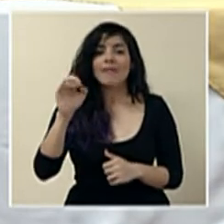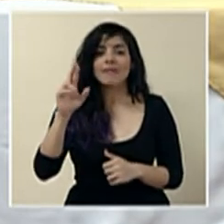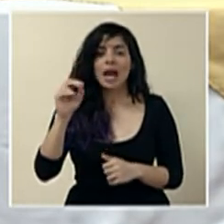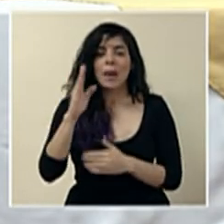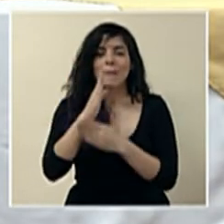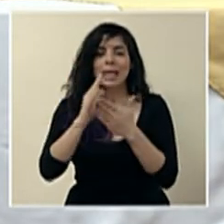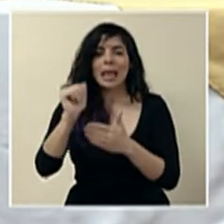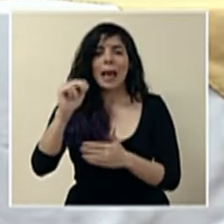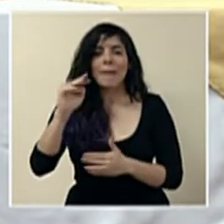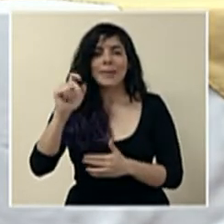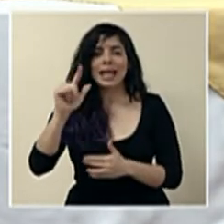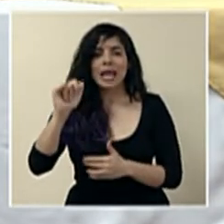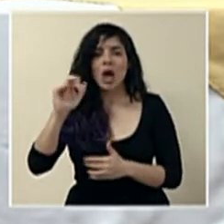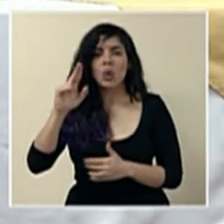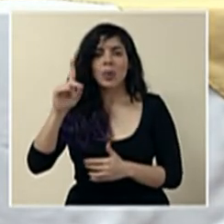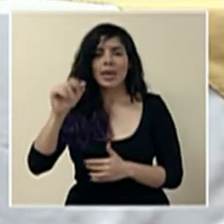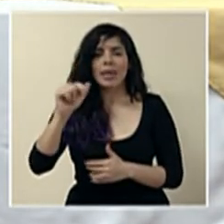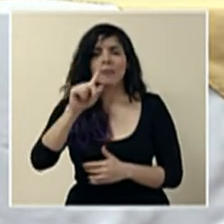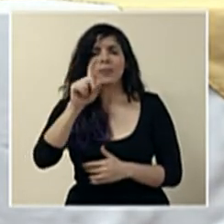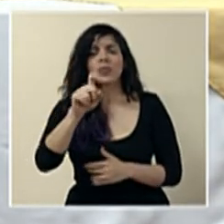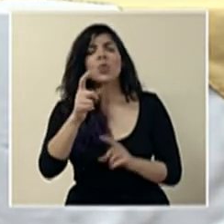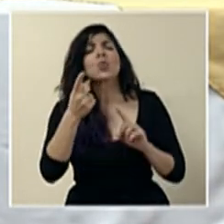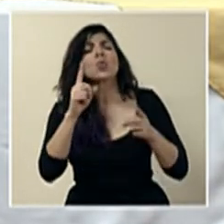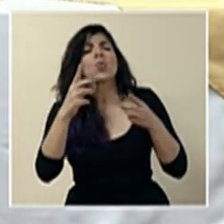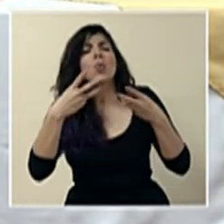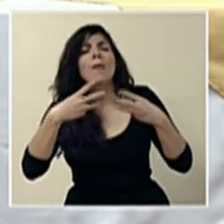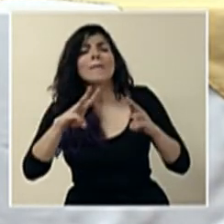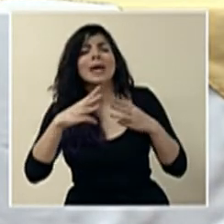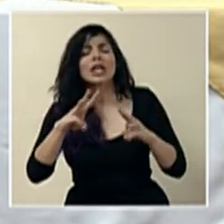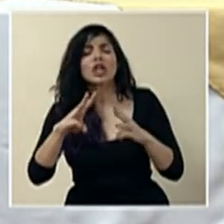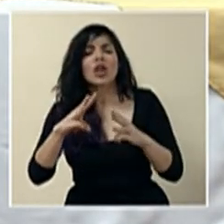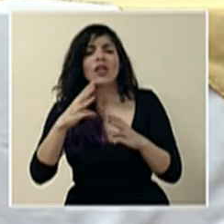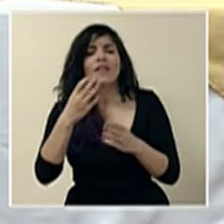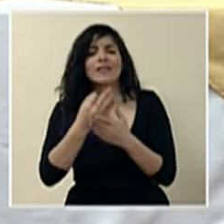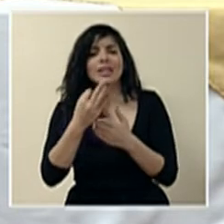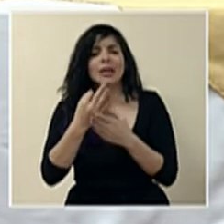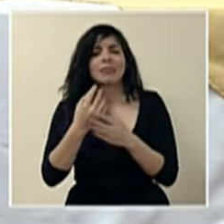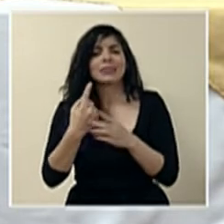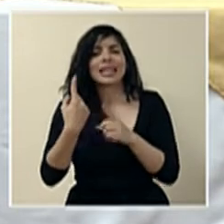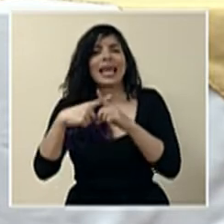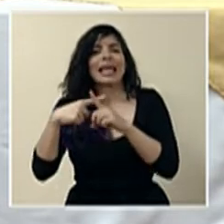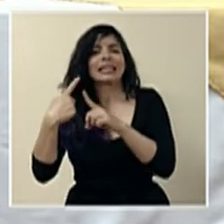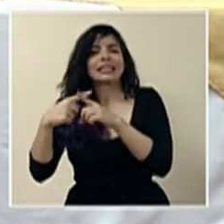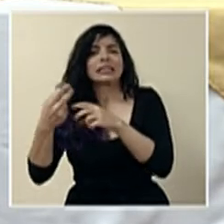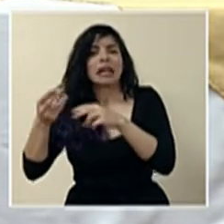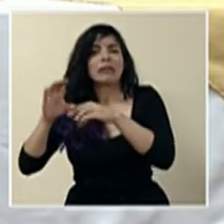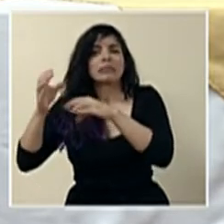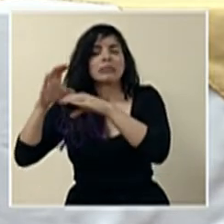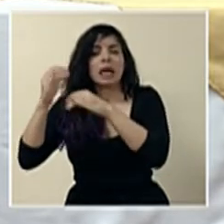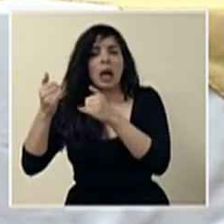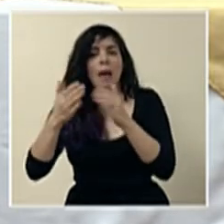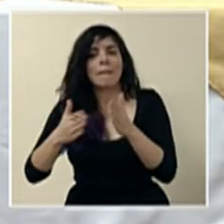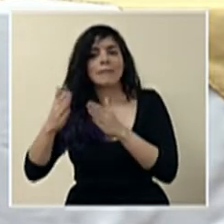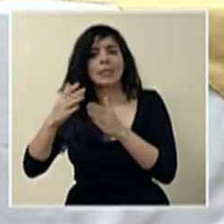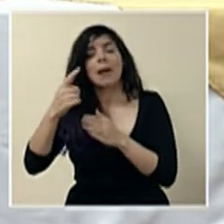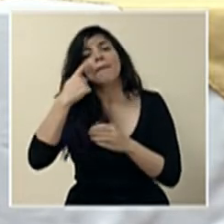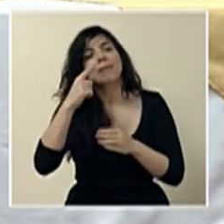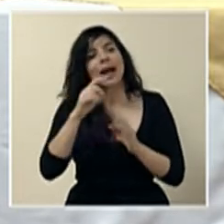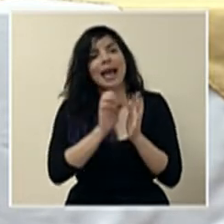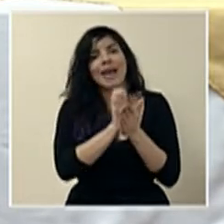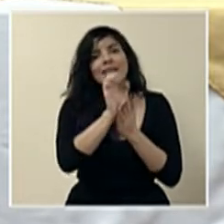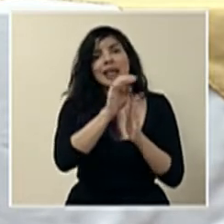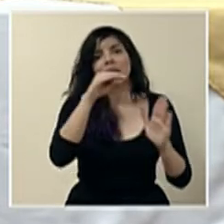nos consulta: ¿cuáles mecanismos de financiamiento extraordinarios se contemplan actualmente para mitigar la caída de los ingresos tributarios